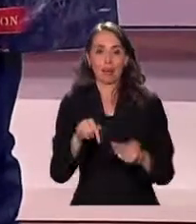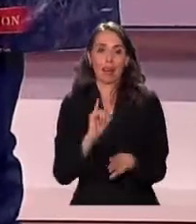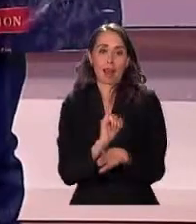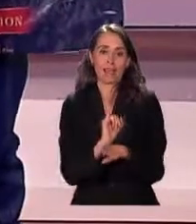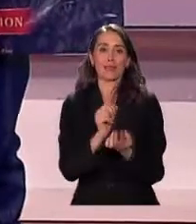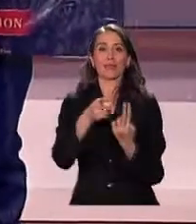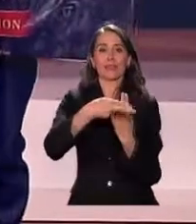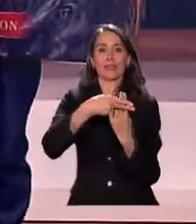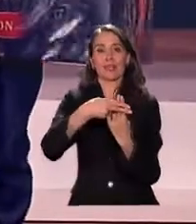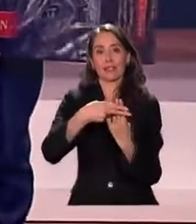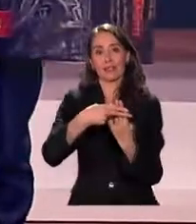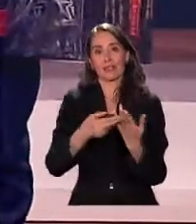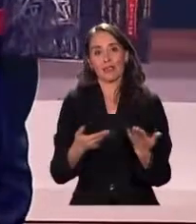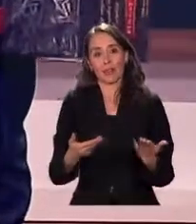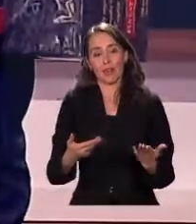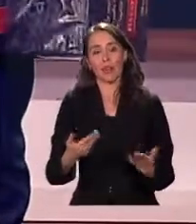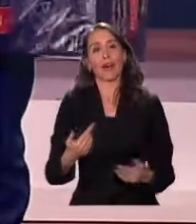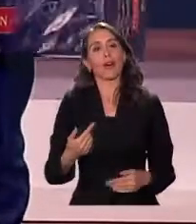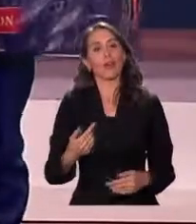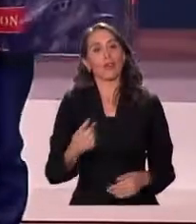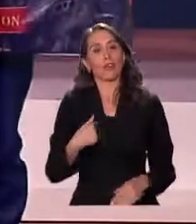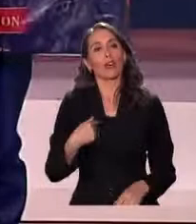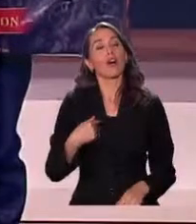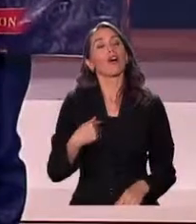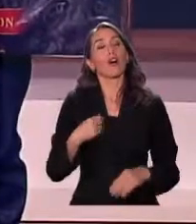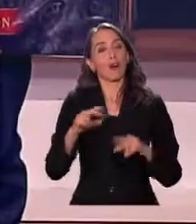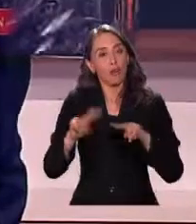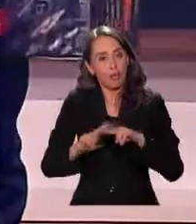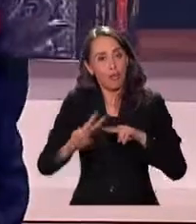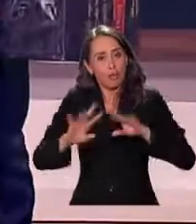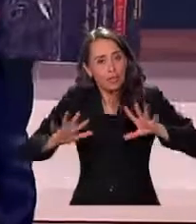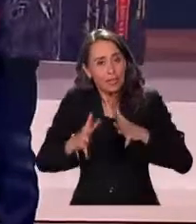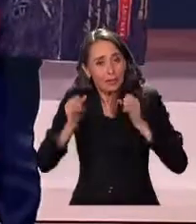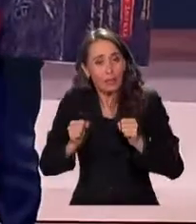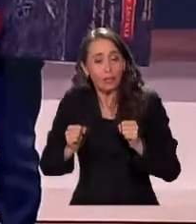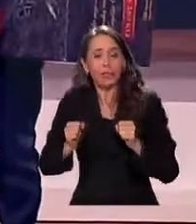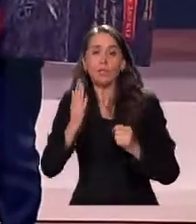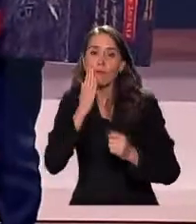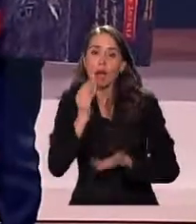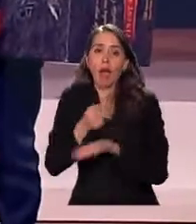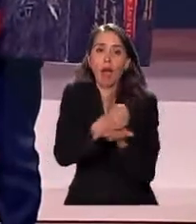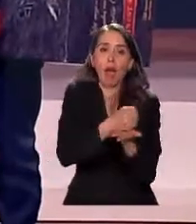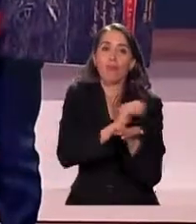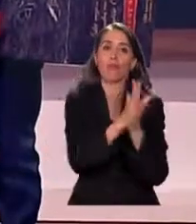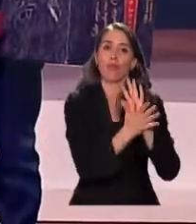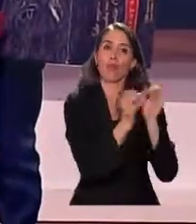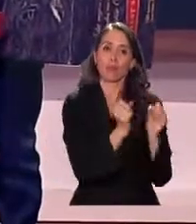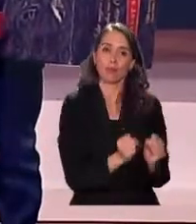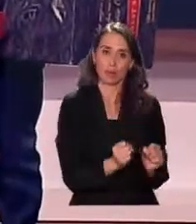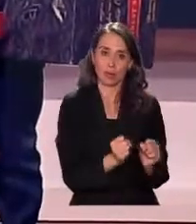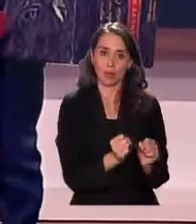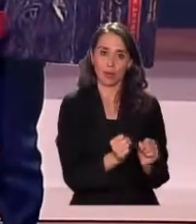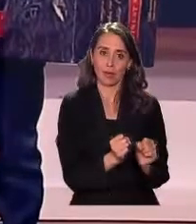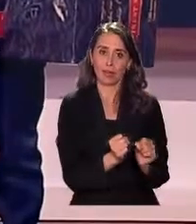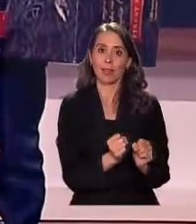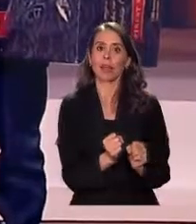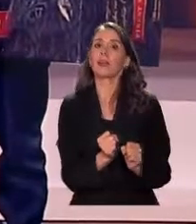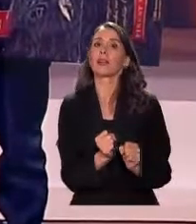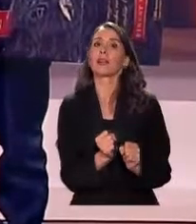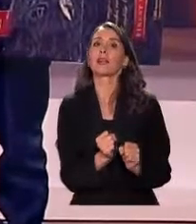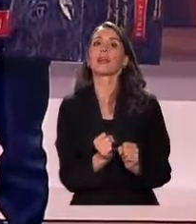institución. Así que no dejaremos dentro lo posible de colaborar en todo lo que se pueda.